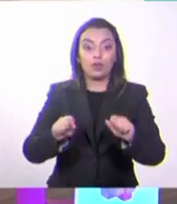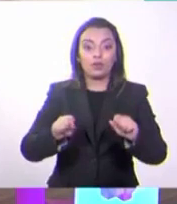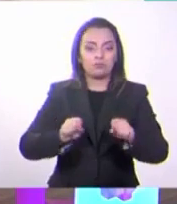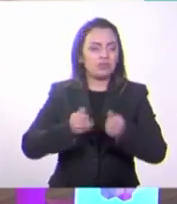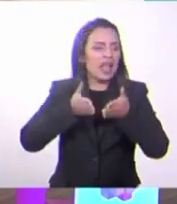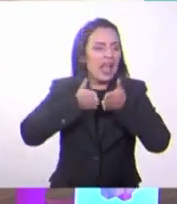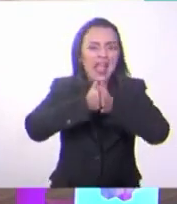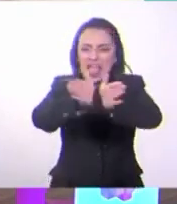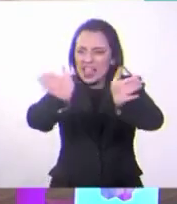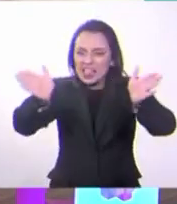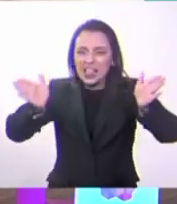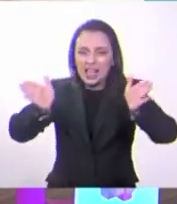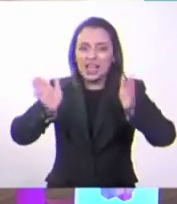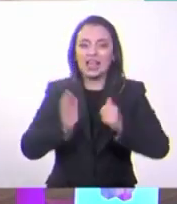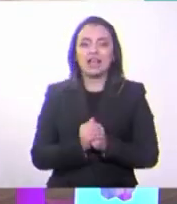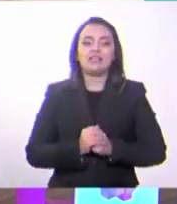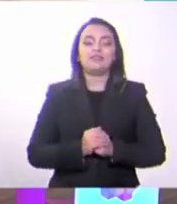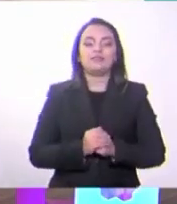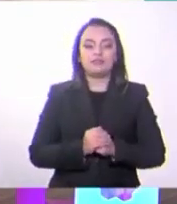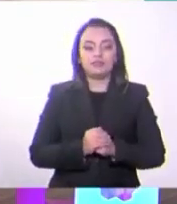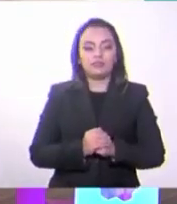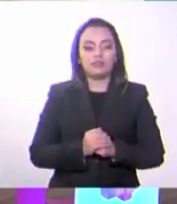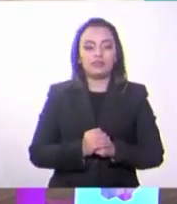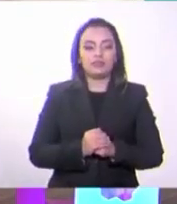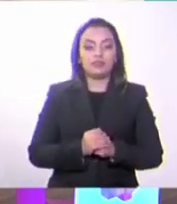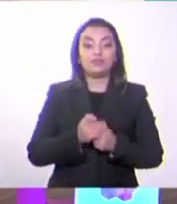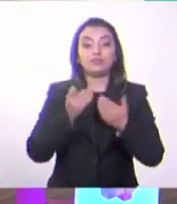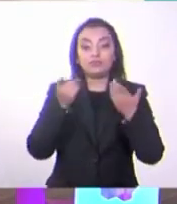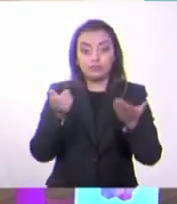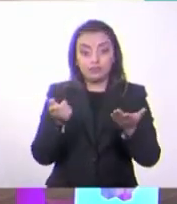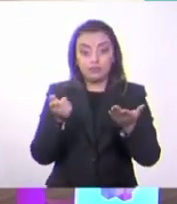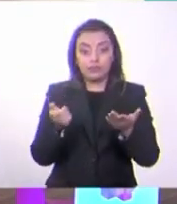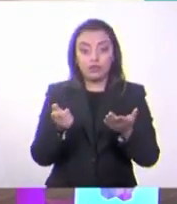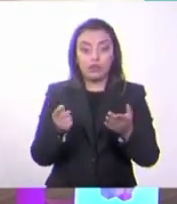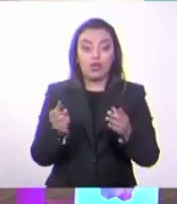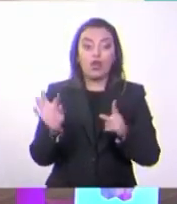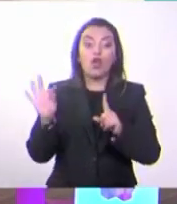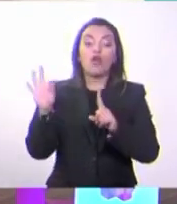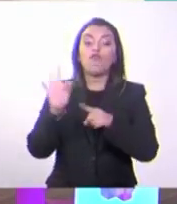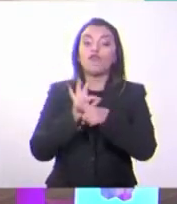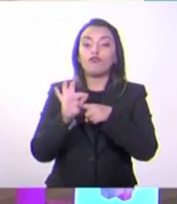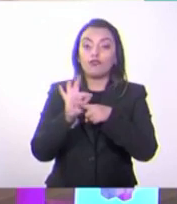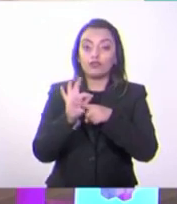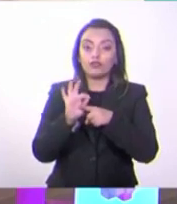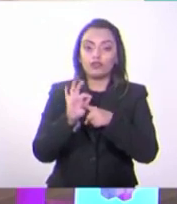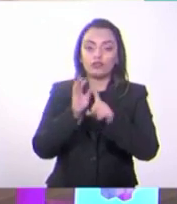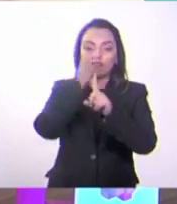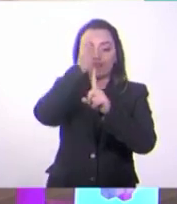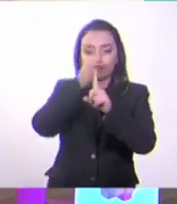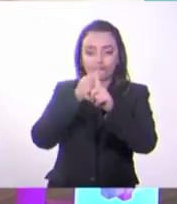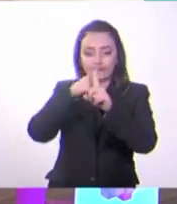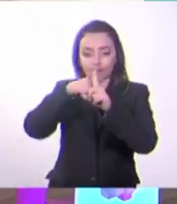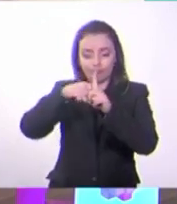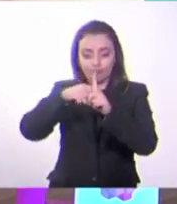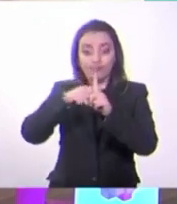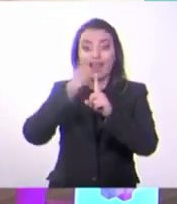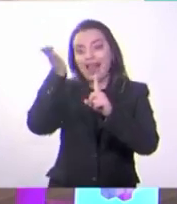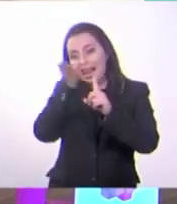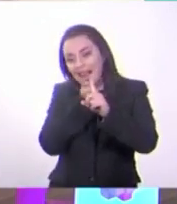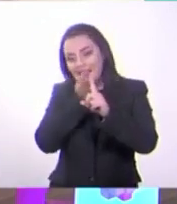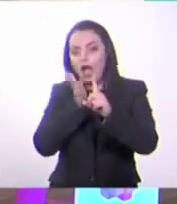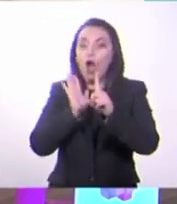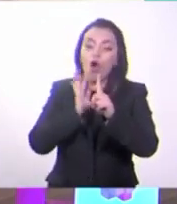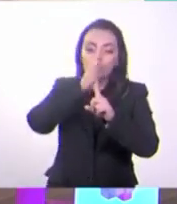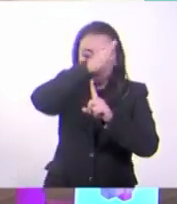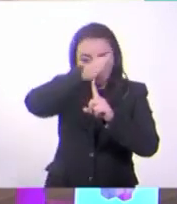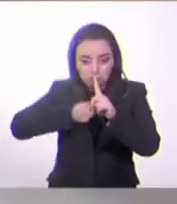generalizar algo particular para ese tipo de funciones. Como es una función lineal, si ustedes se fijan, no